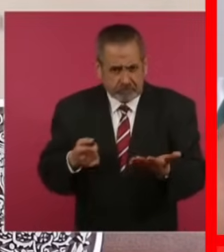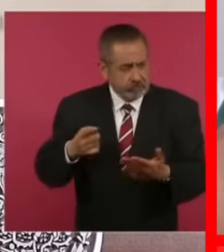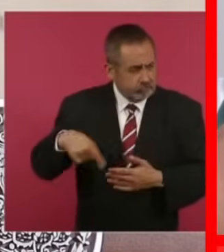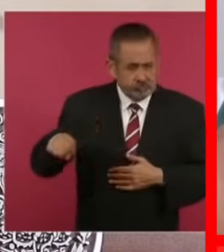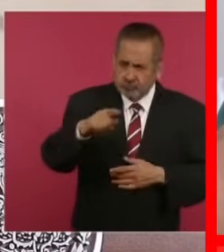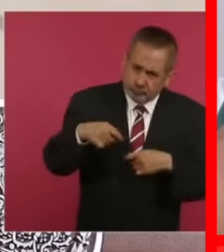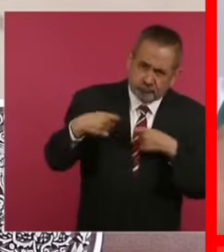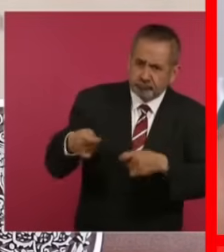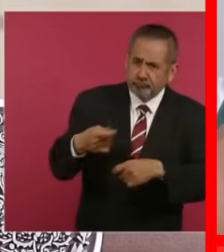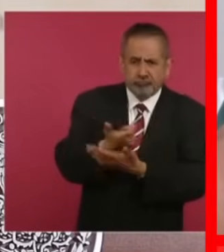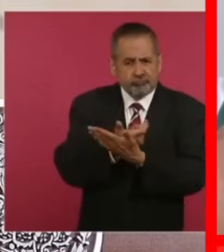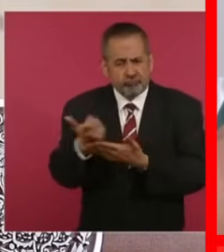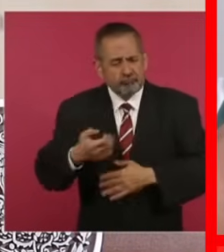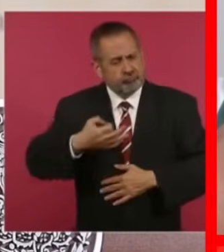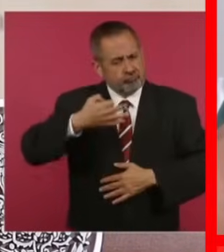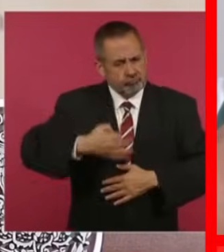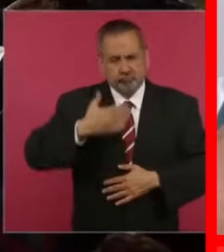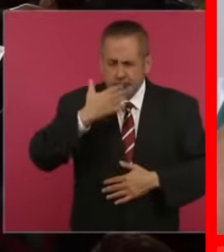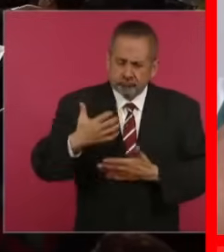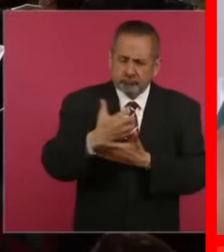tener un salario